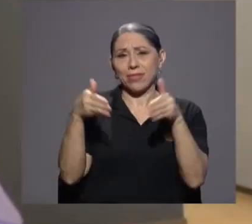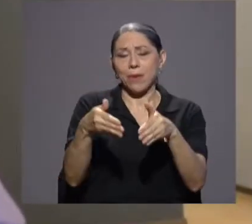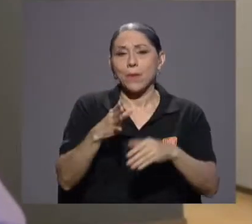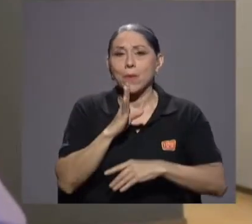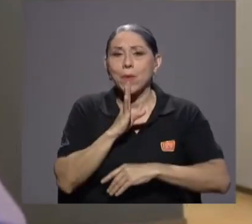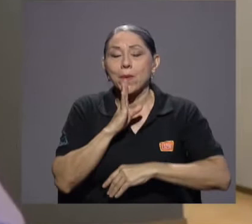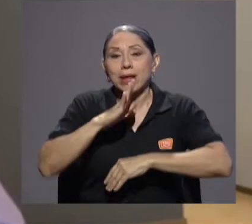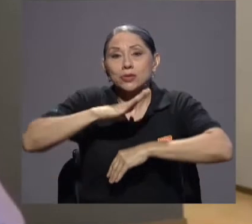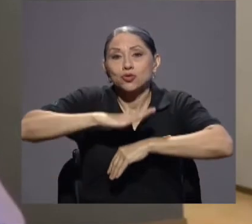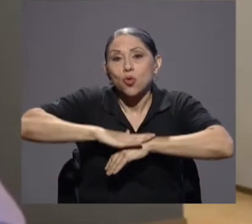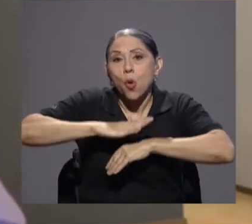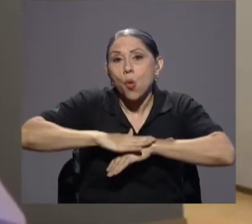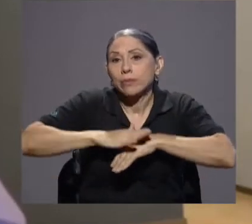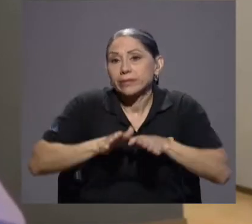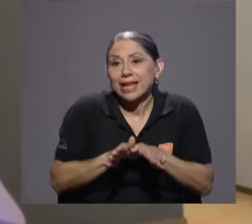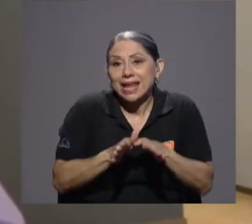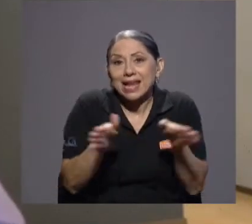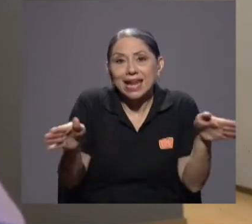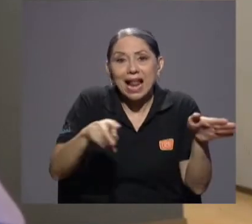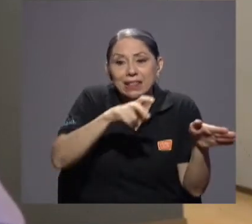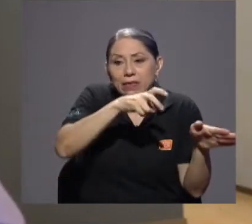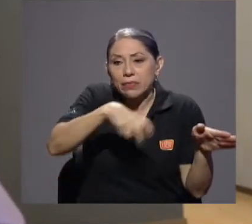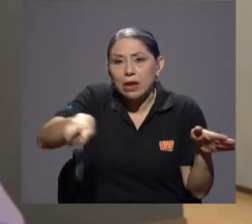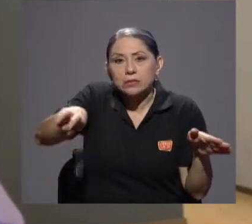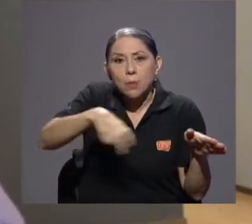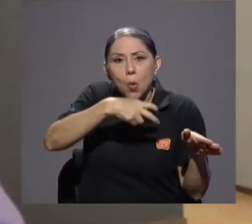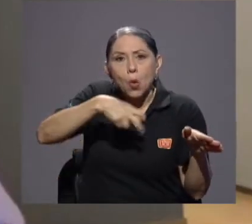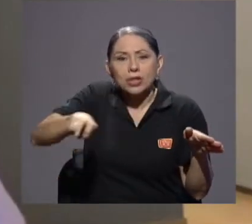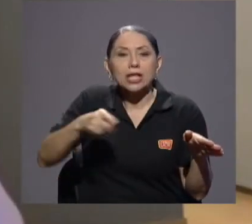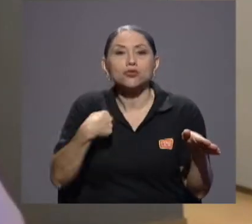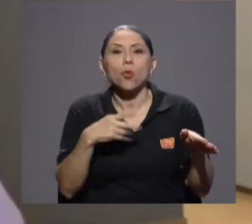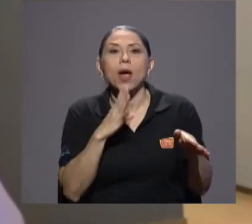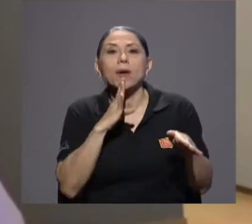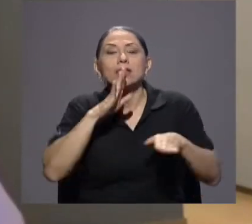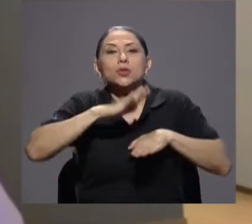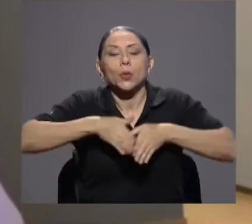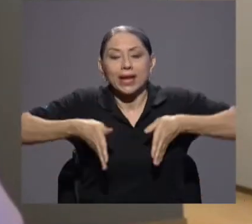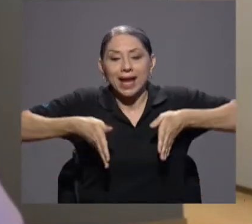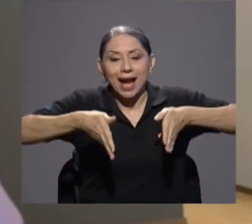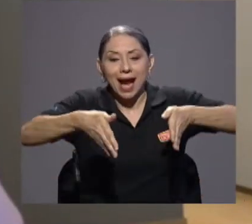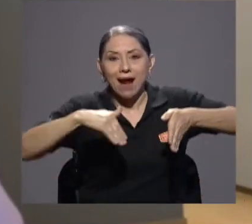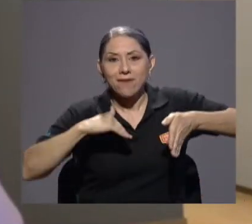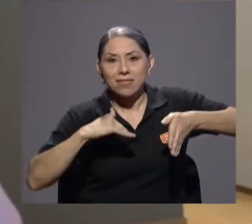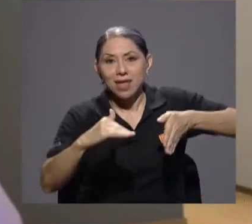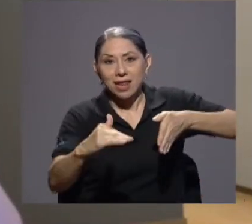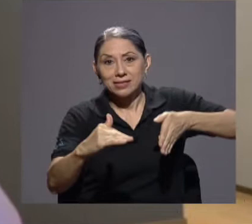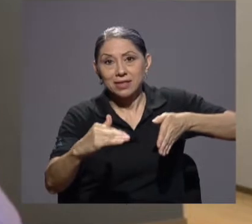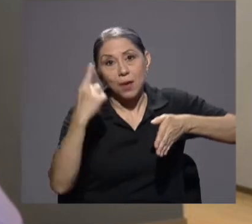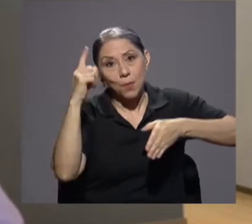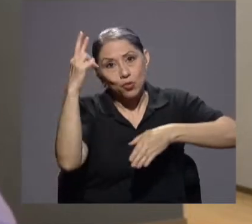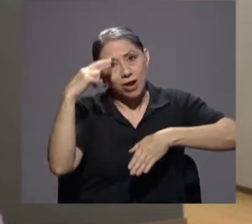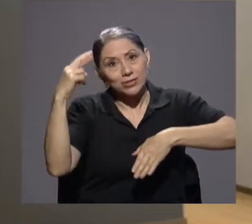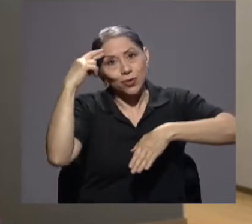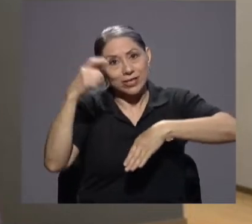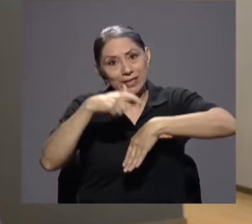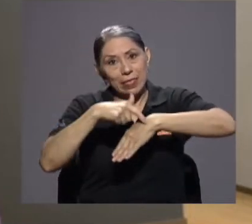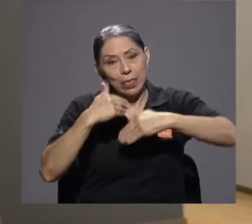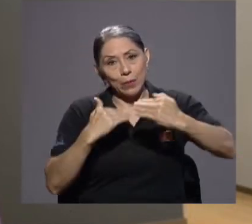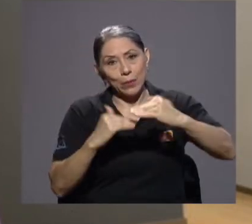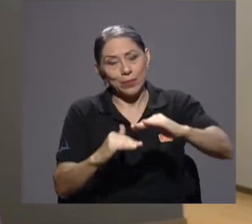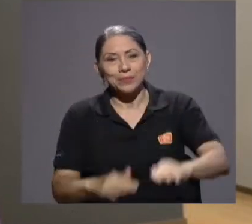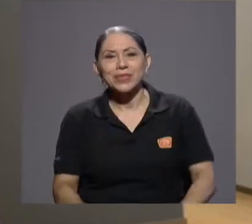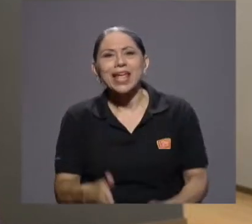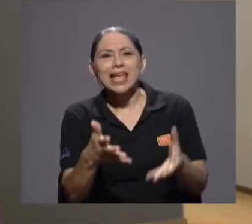dentro de la infraestructura en general de transporte, básicamente a las carreteras, por razones obvias de limitación de tiempo. Quisiera consultar,